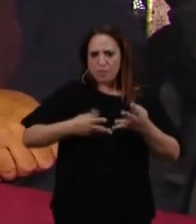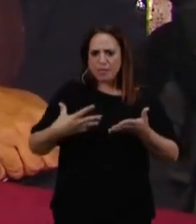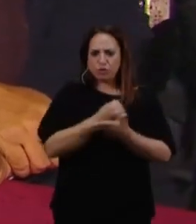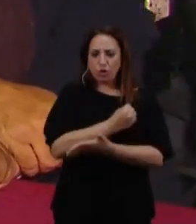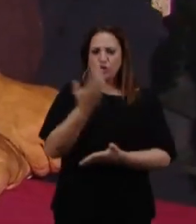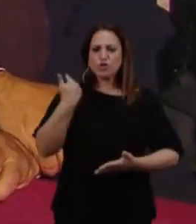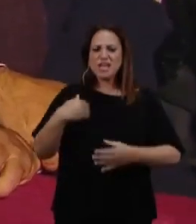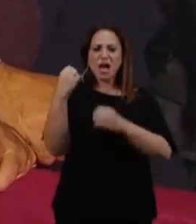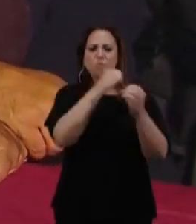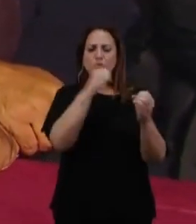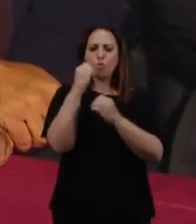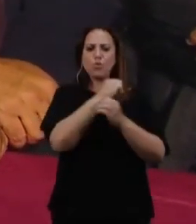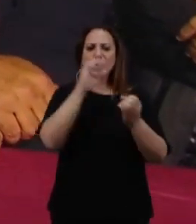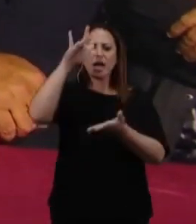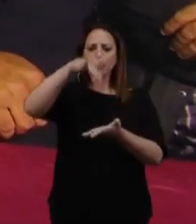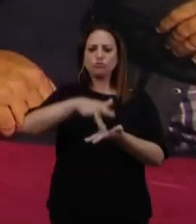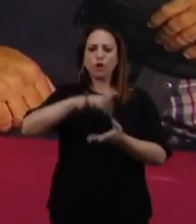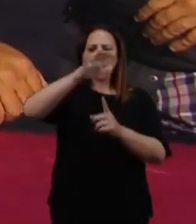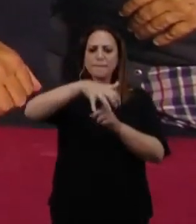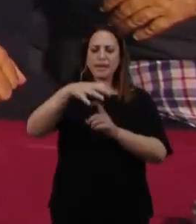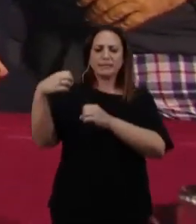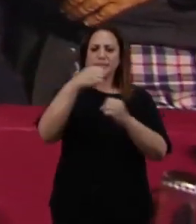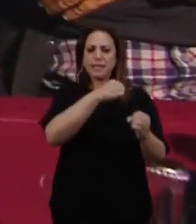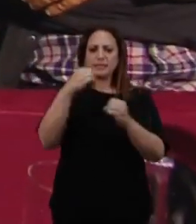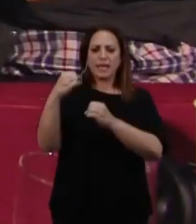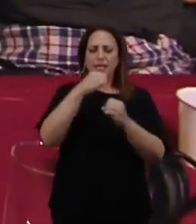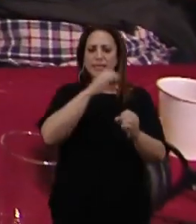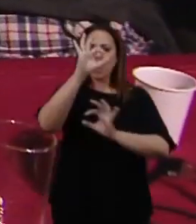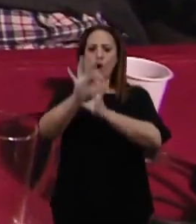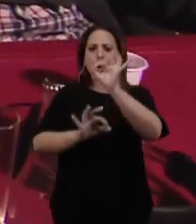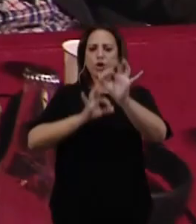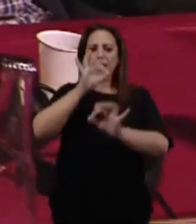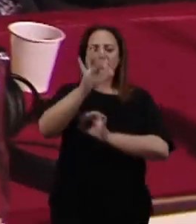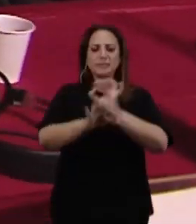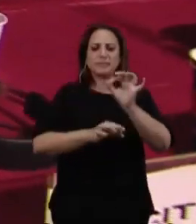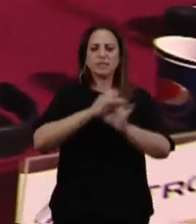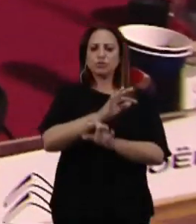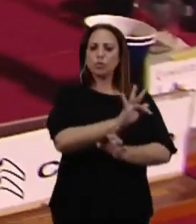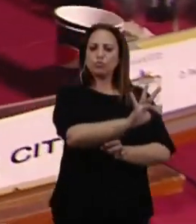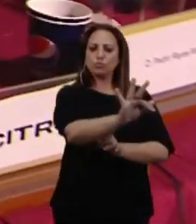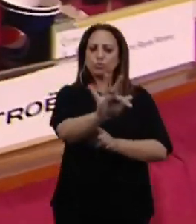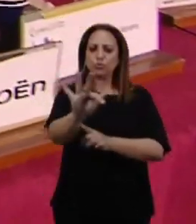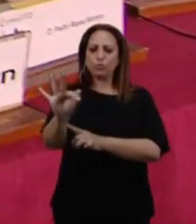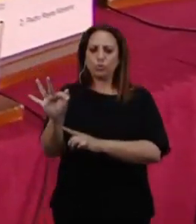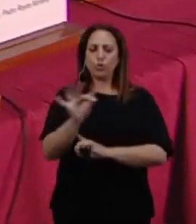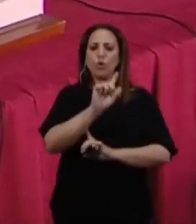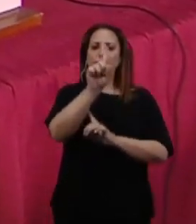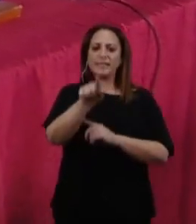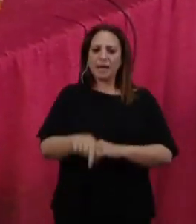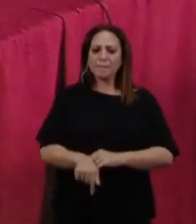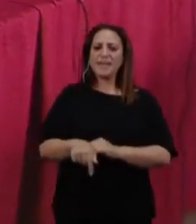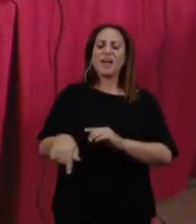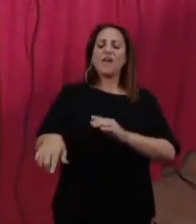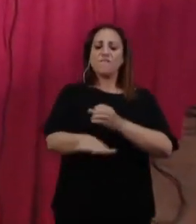actuado sobre el escenario del Parque Santa Catalina en la forma establecida por la organización del certamen y teniéndose en cuenta lo establecido en las